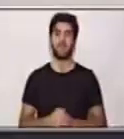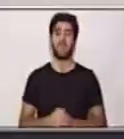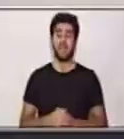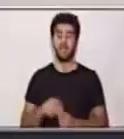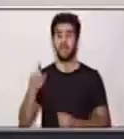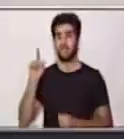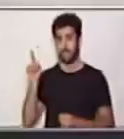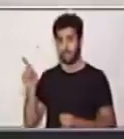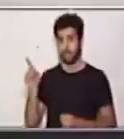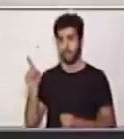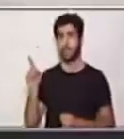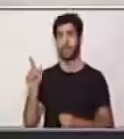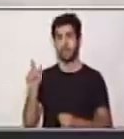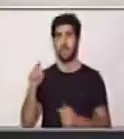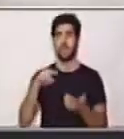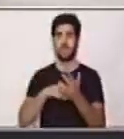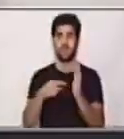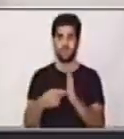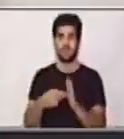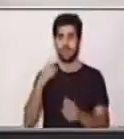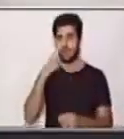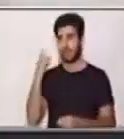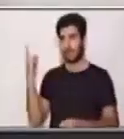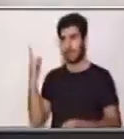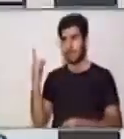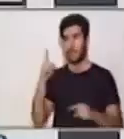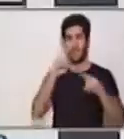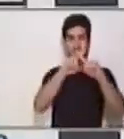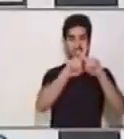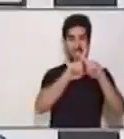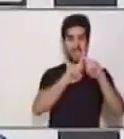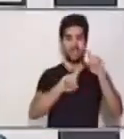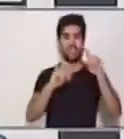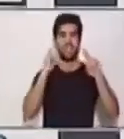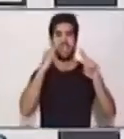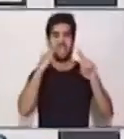Esa es nuestra marca de clase para el primer